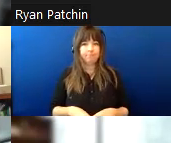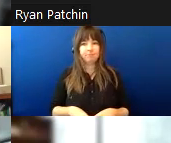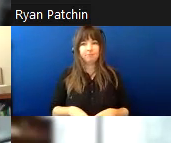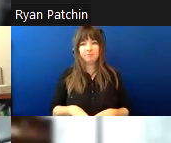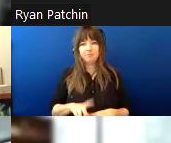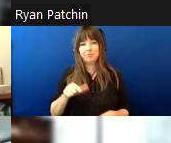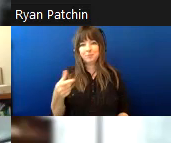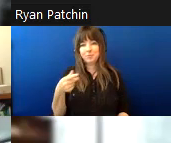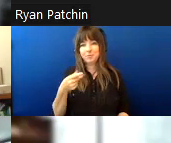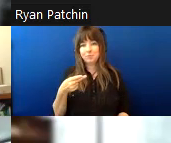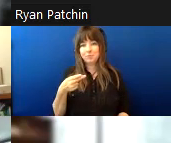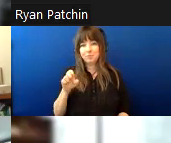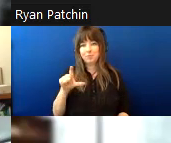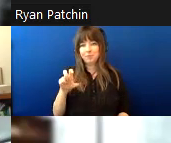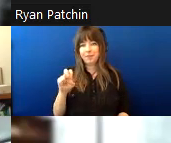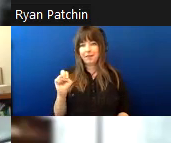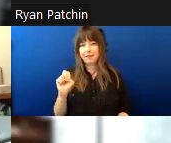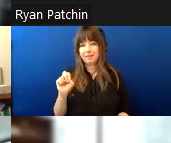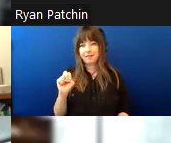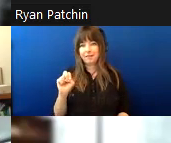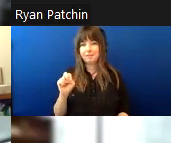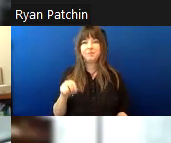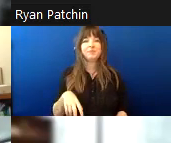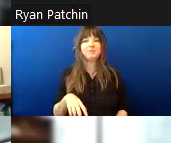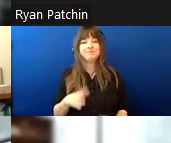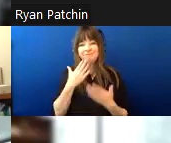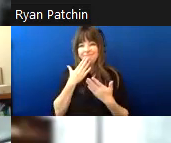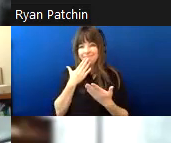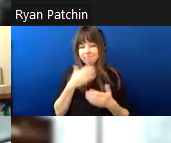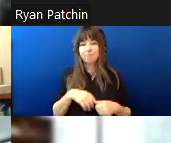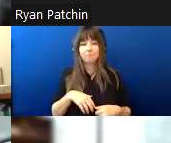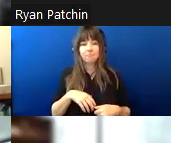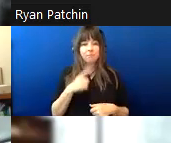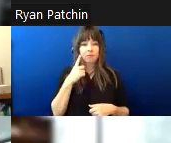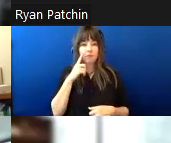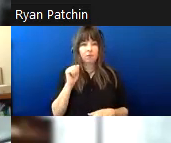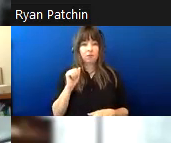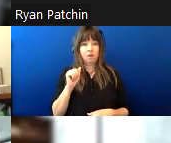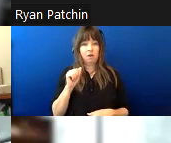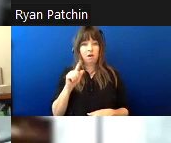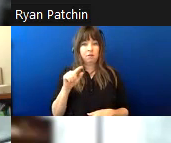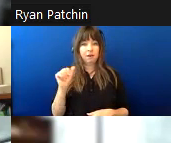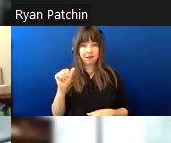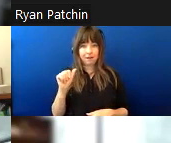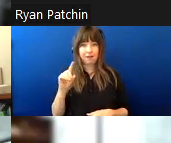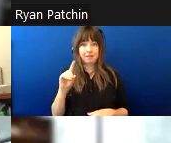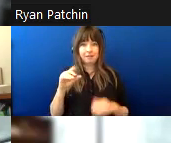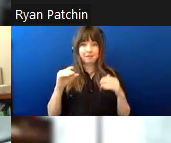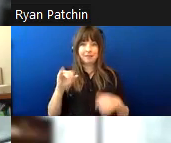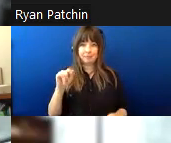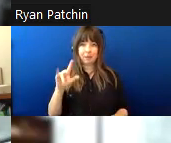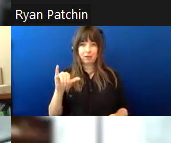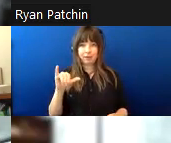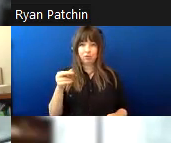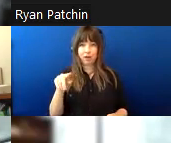bien, muchas gracias. Así que para ALTA es colocar